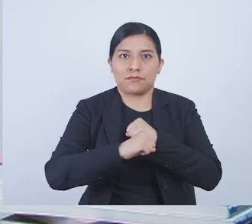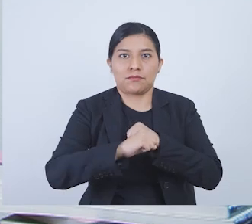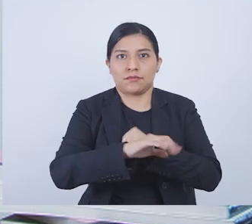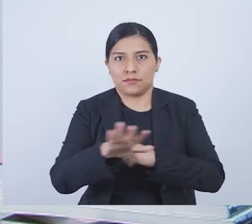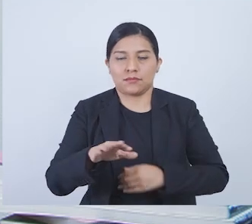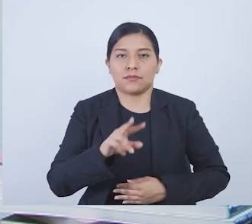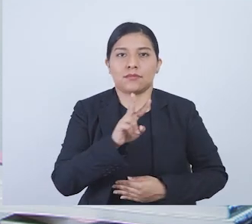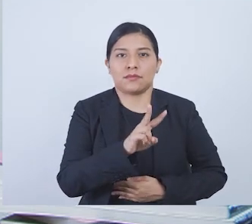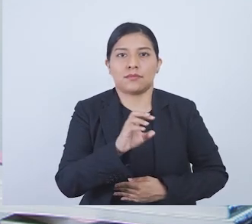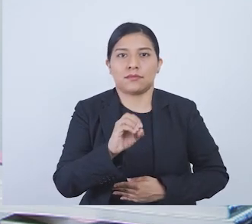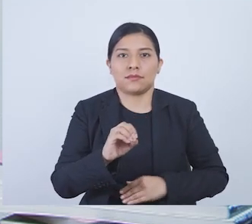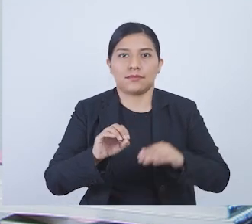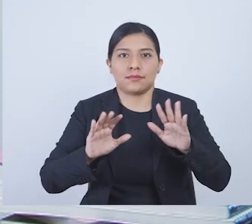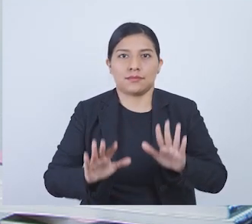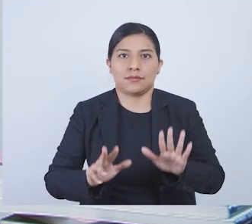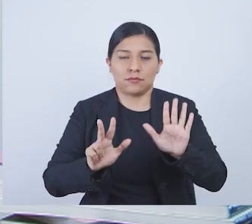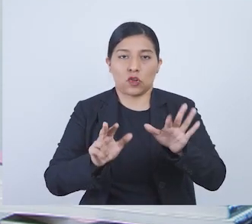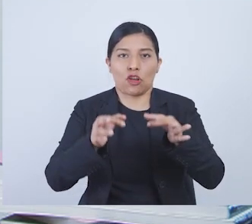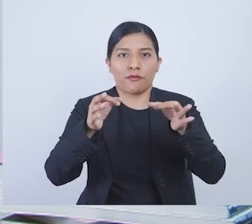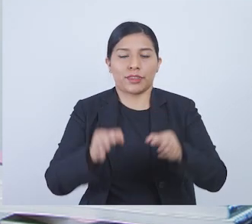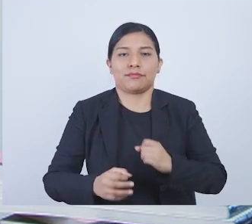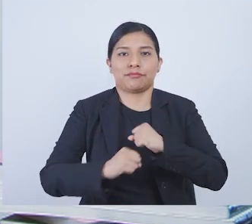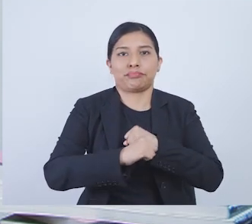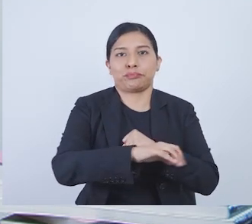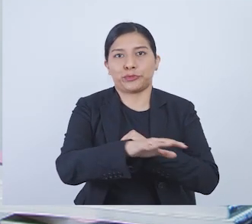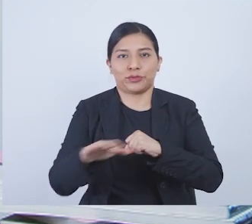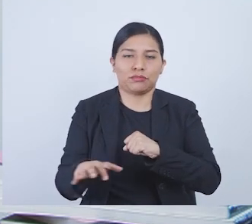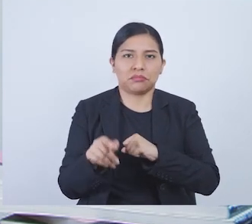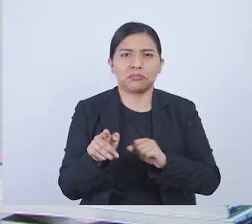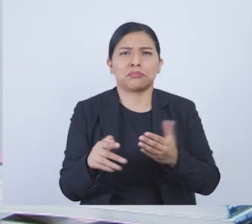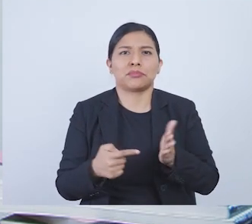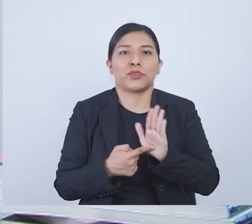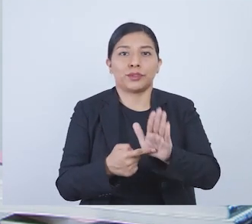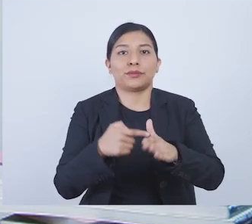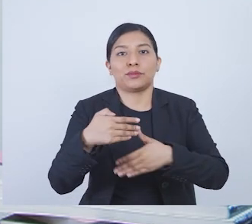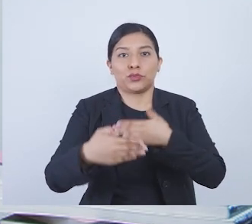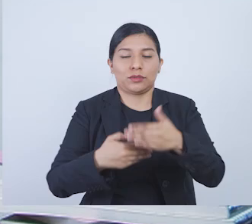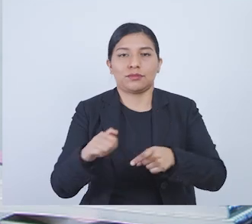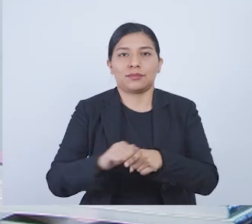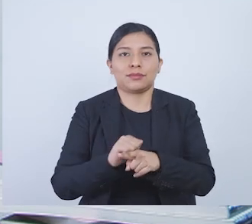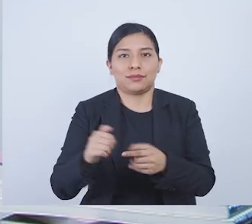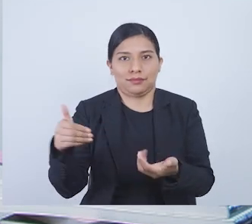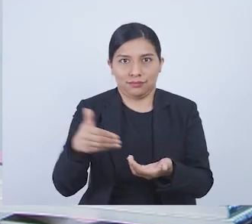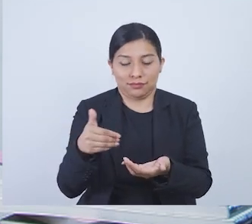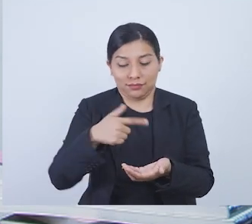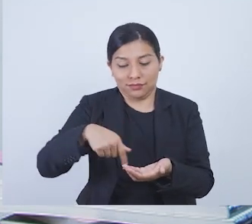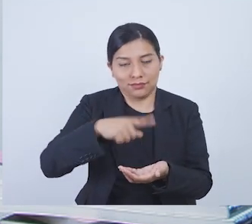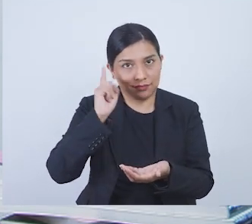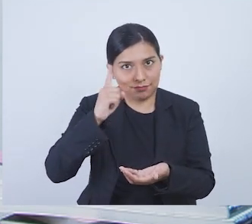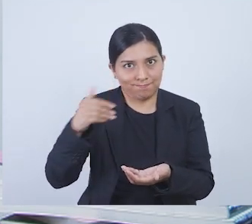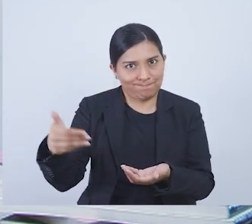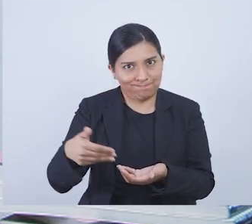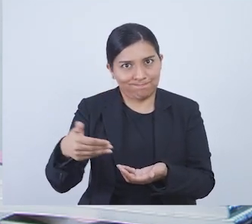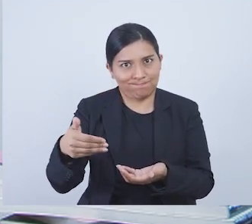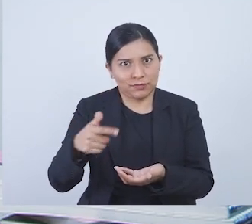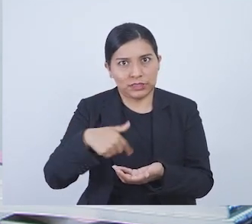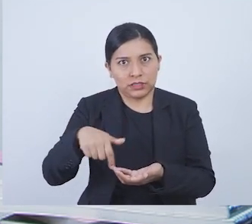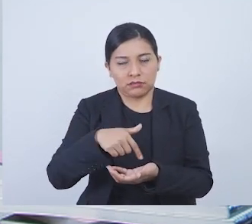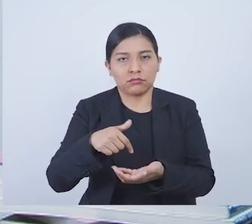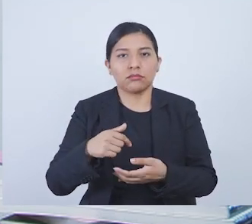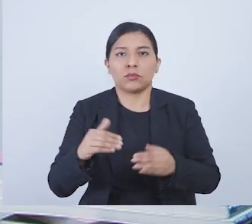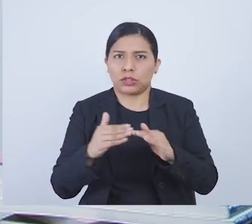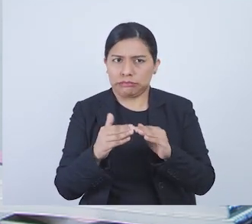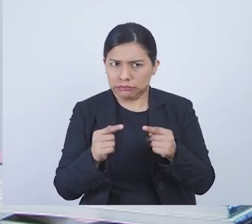año 2018. Este lanzamiento se hizo acompañado de un proceso de formación docente, de